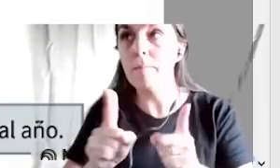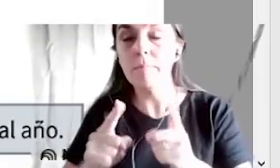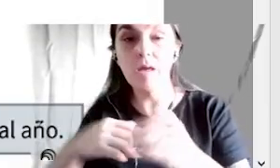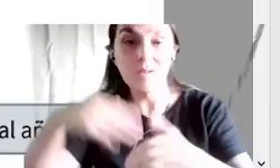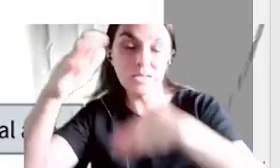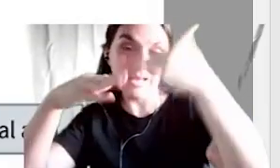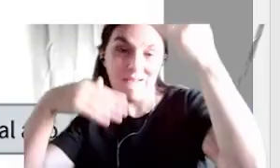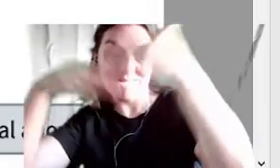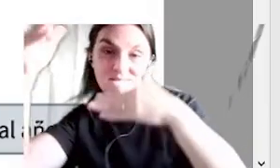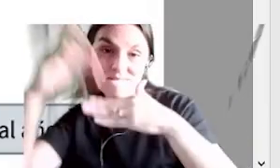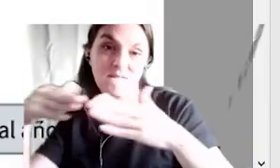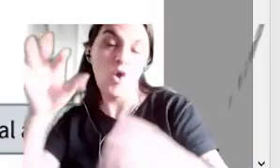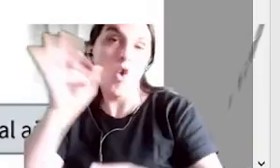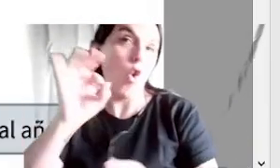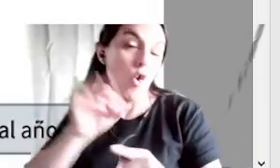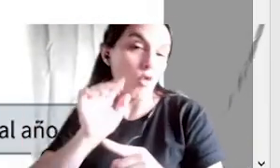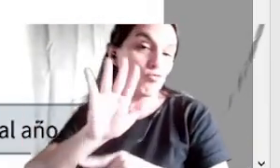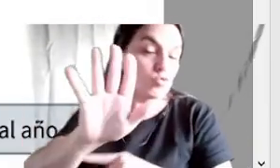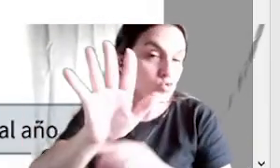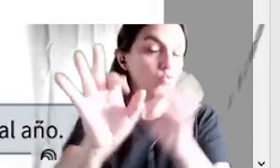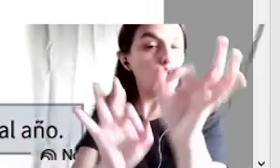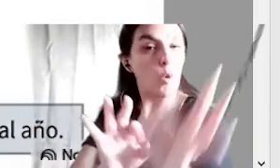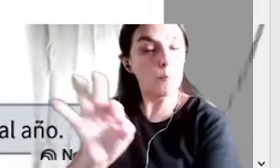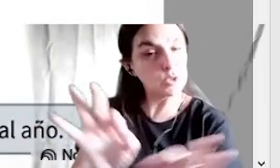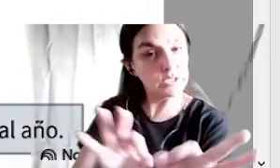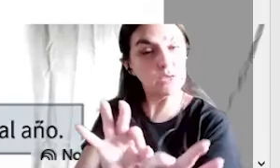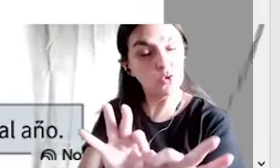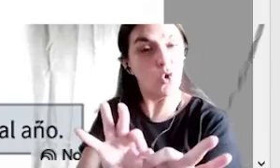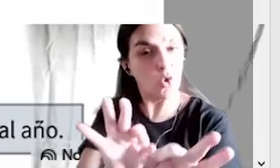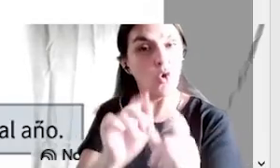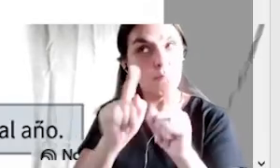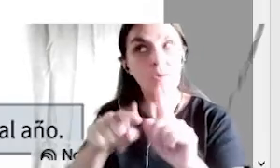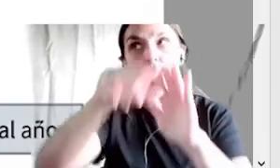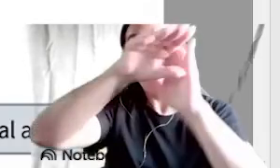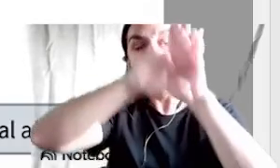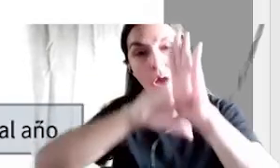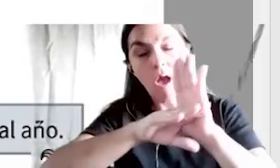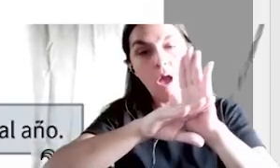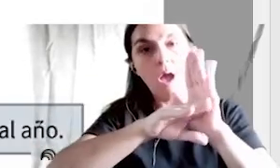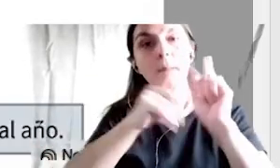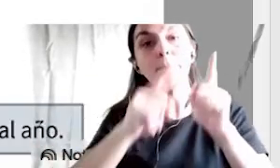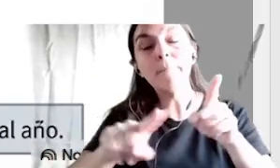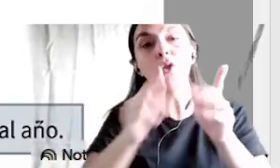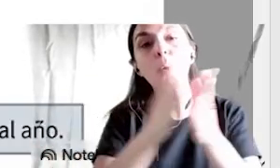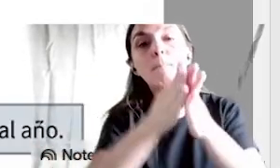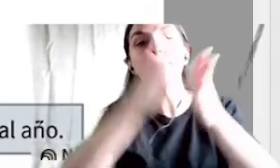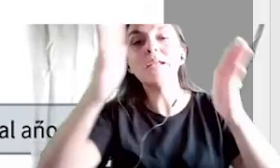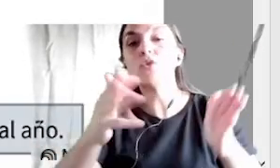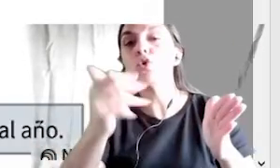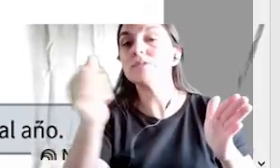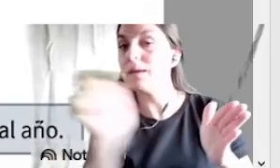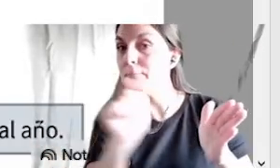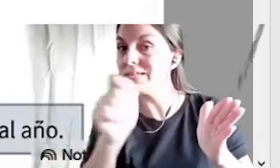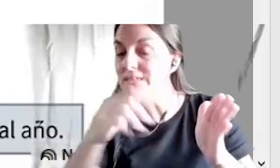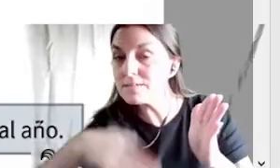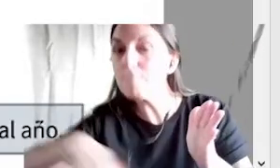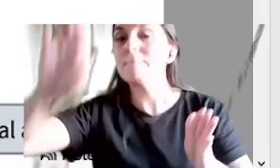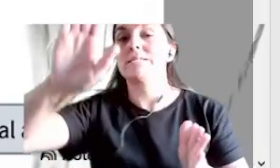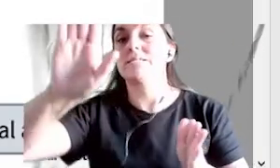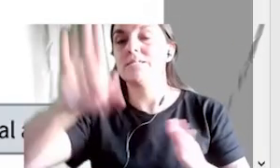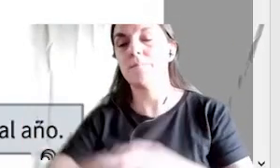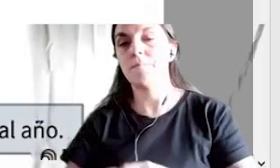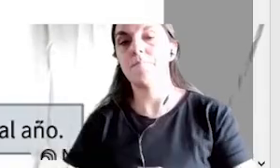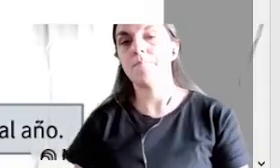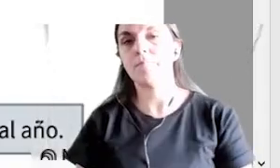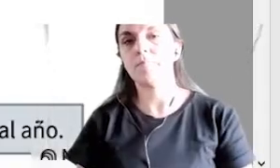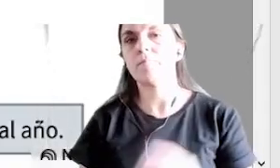un proyecto que se desarrolle estos conceptos en un periodo superior a 6 meses. Mientras